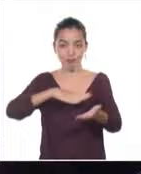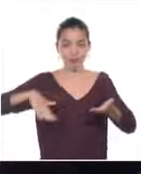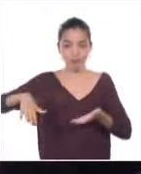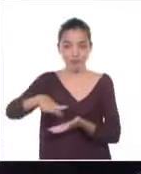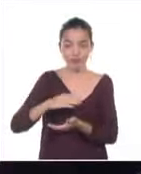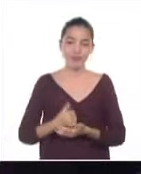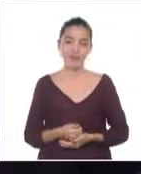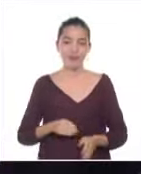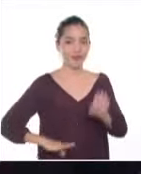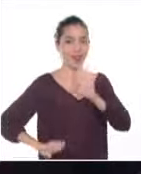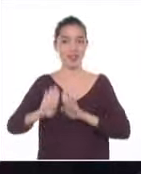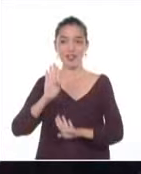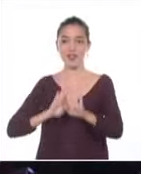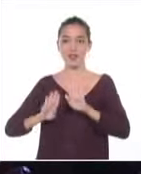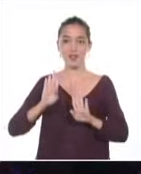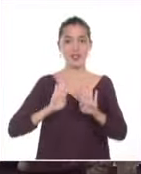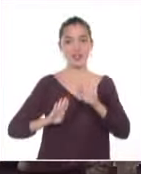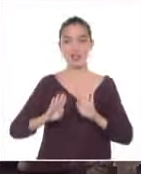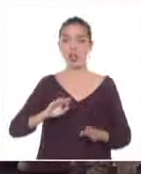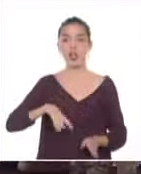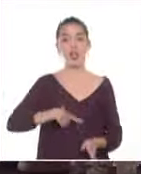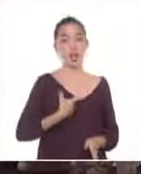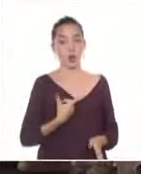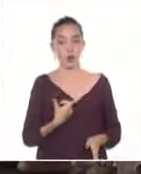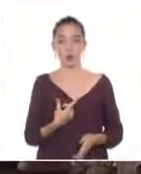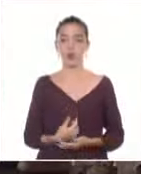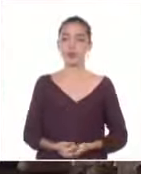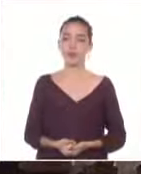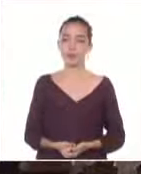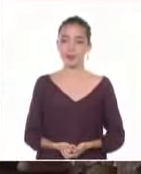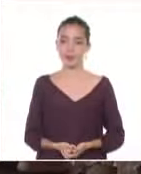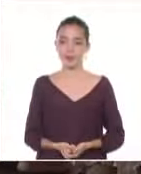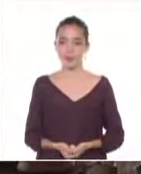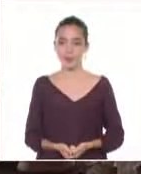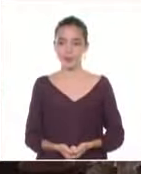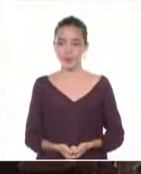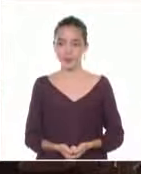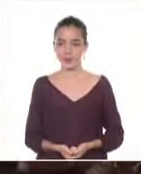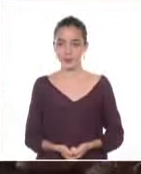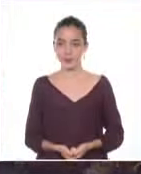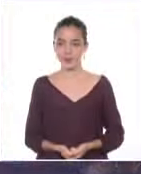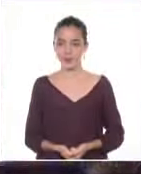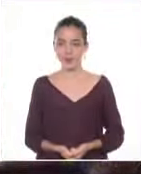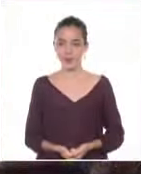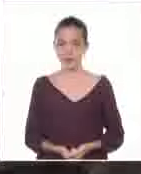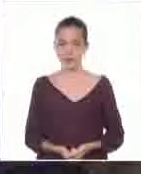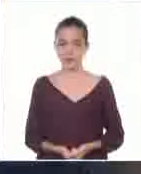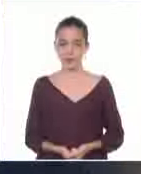esencia cultural comunitaria. Leandris Noa Fáez, Canal Cubano de Noticias.